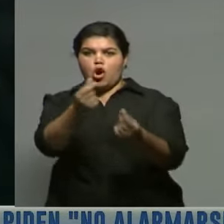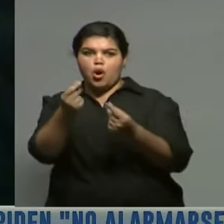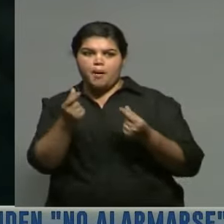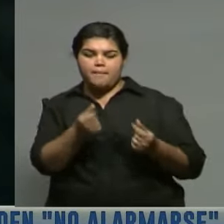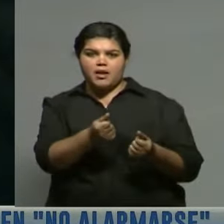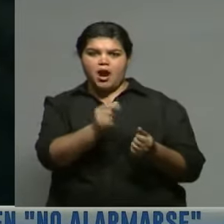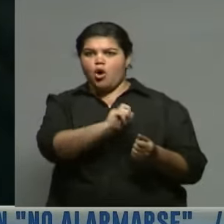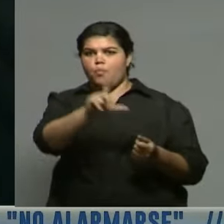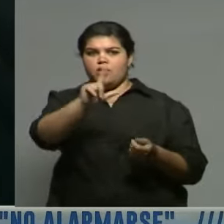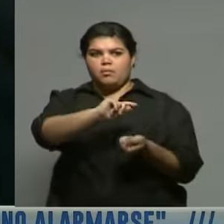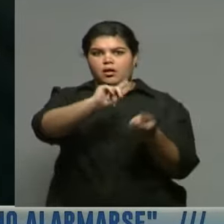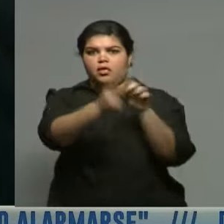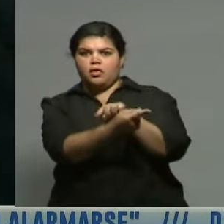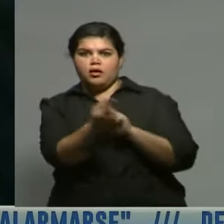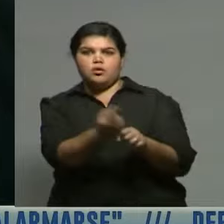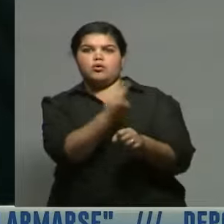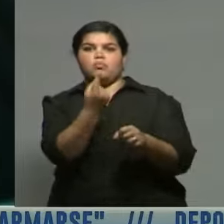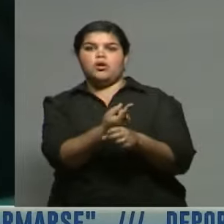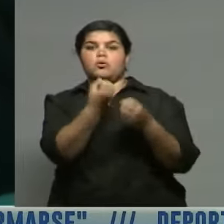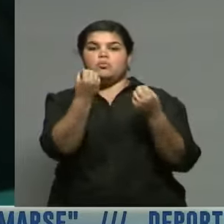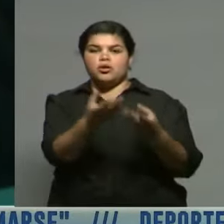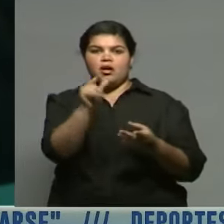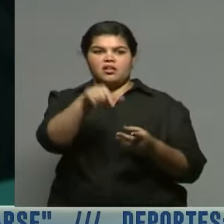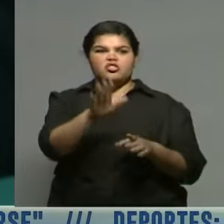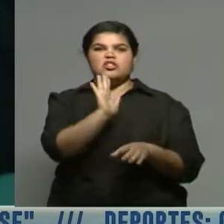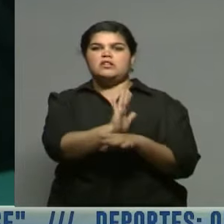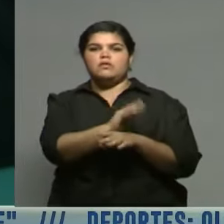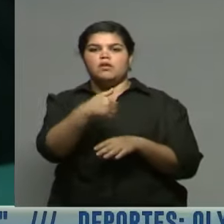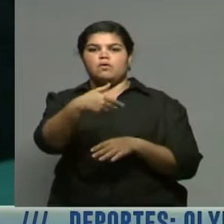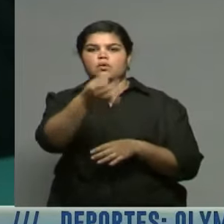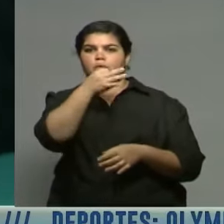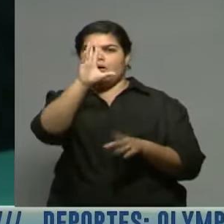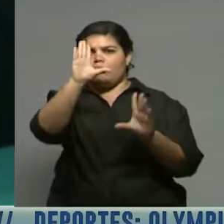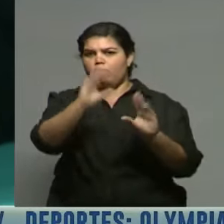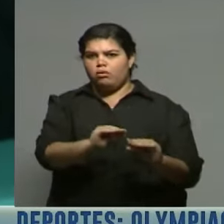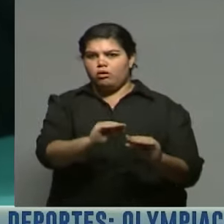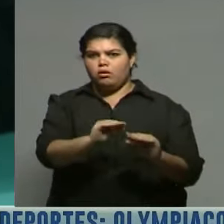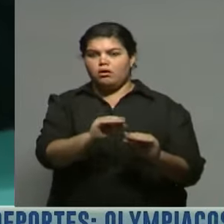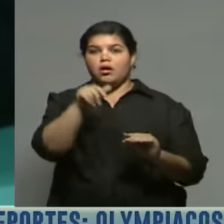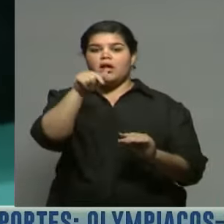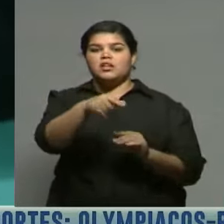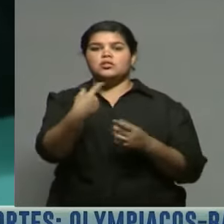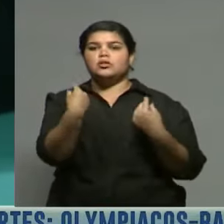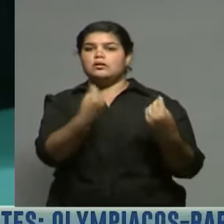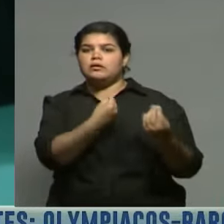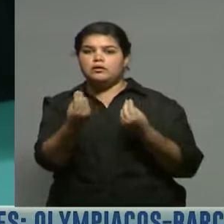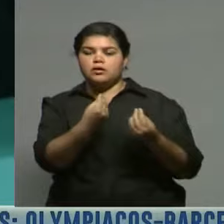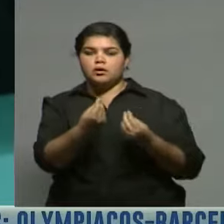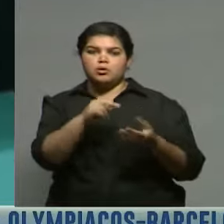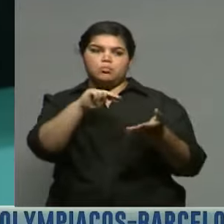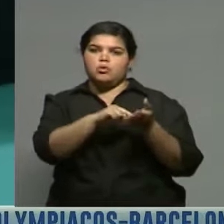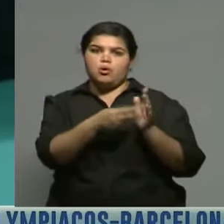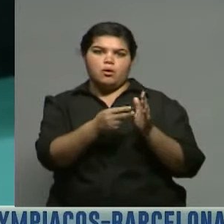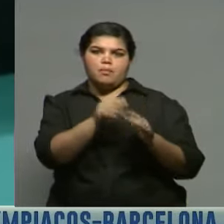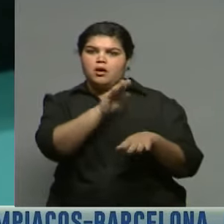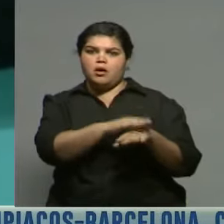puede trasladar porque produciría una mayor caída del mercado, entonces esto va a afectar directamente, no va a afectar a los productores.